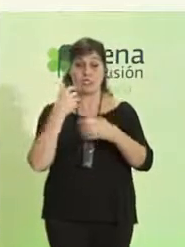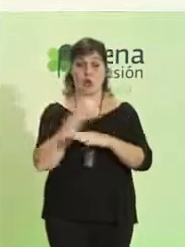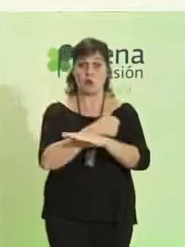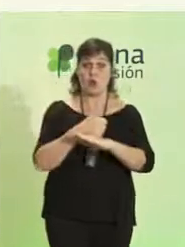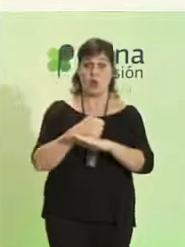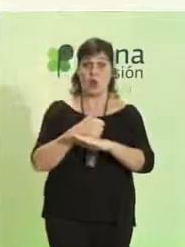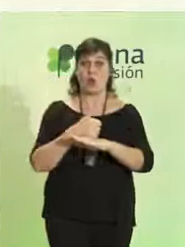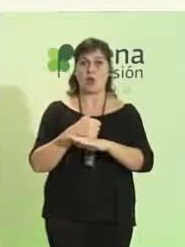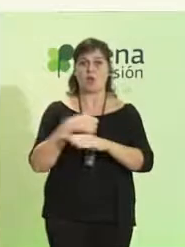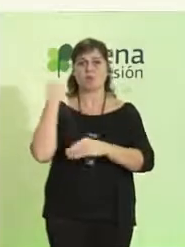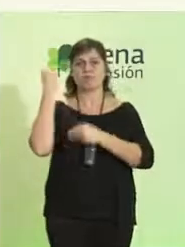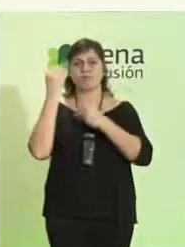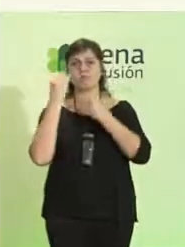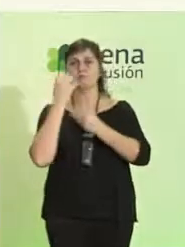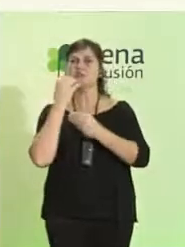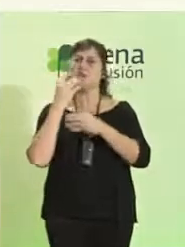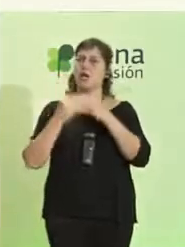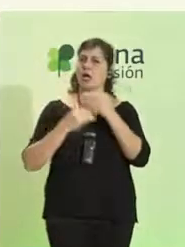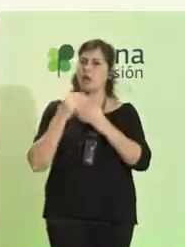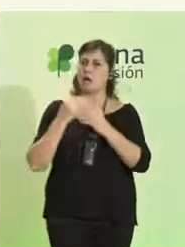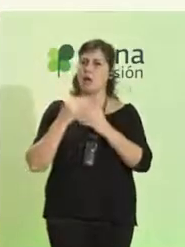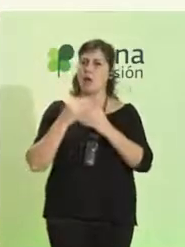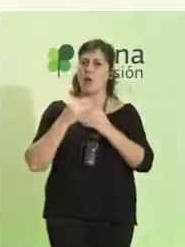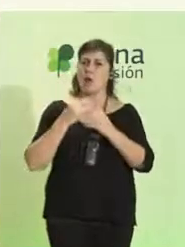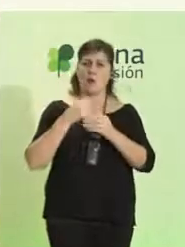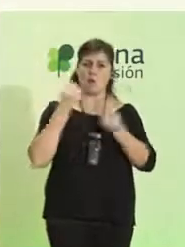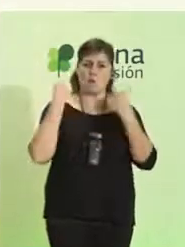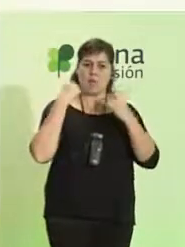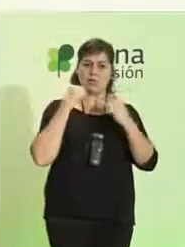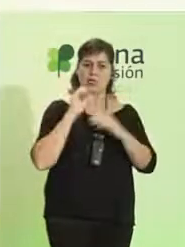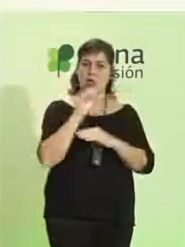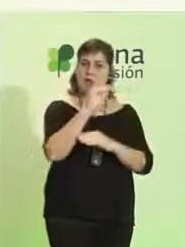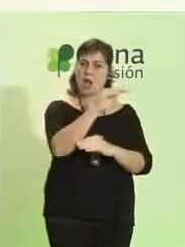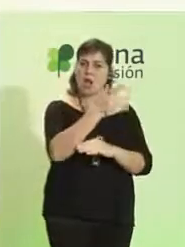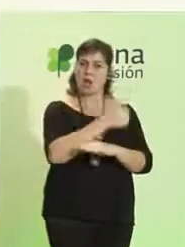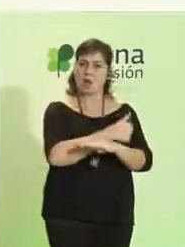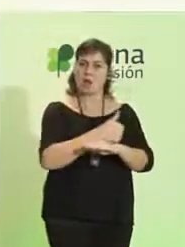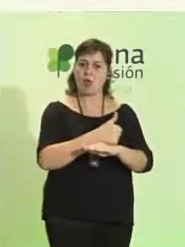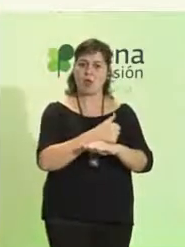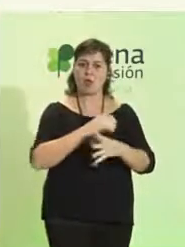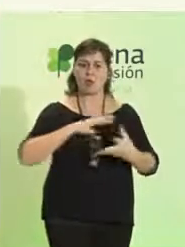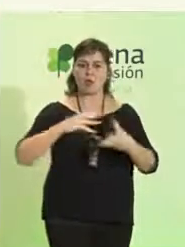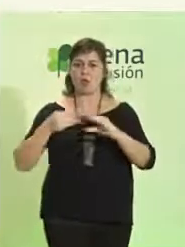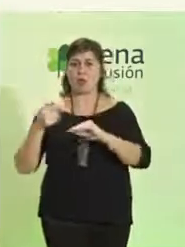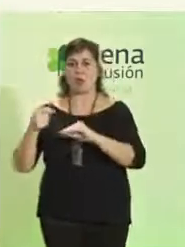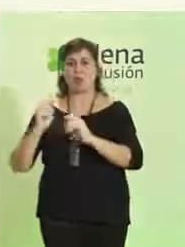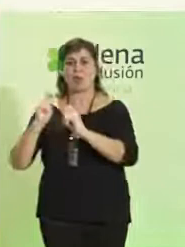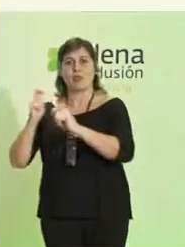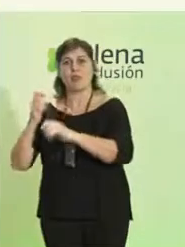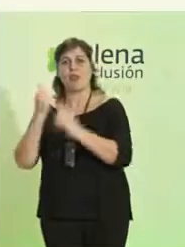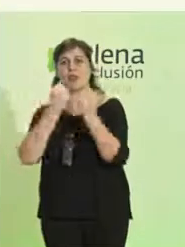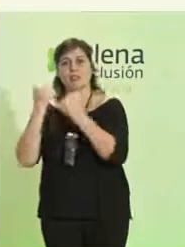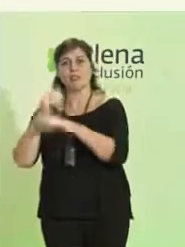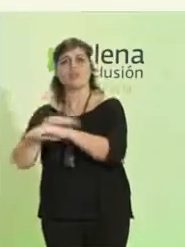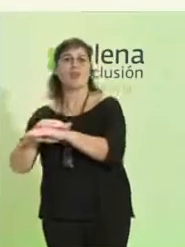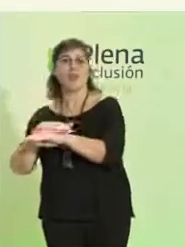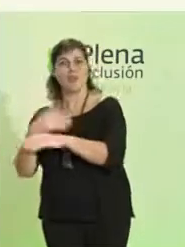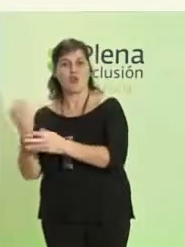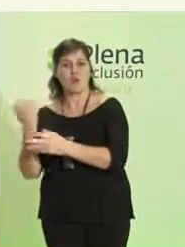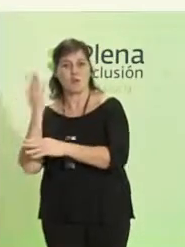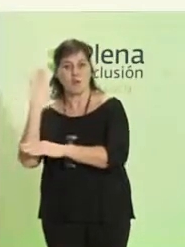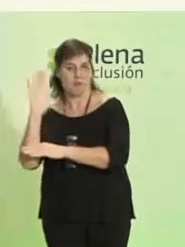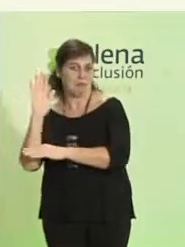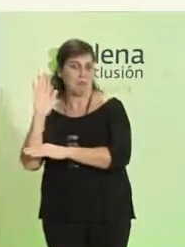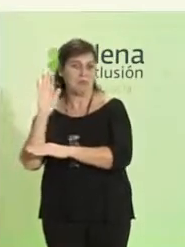dijimos, ¿qué pasa si cogemos prácticas innovadoras rurales desde la ciudadanía y las acercamos a la institución? Y nos propusimos imitar